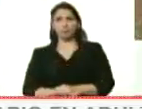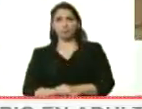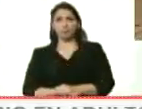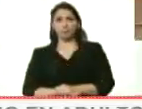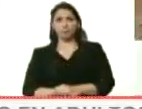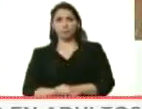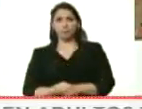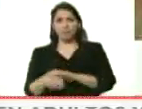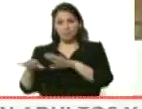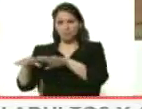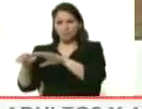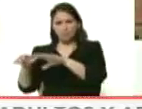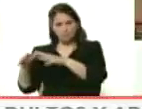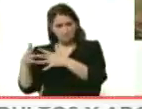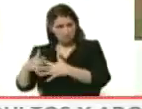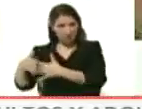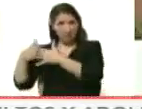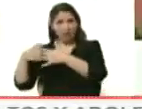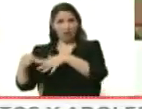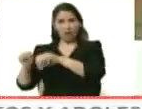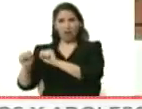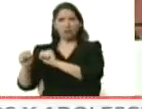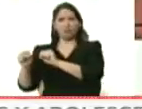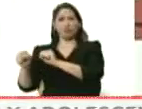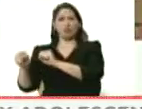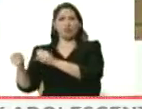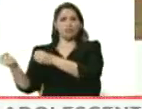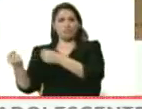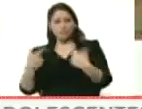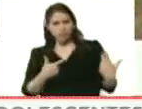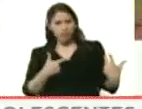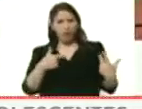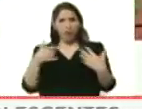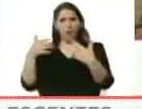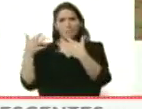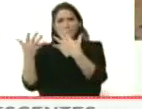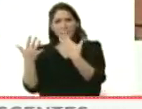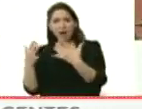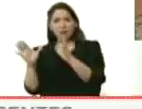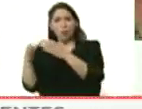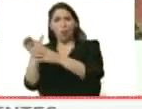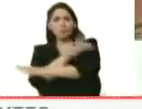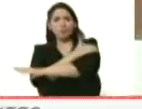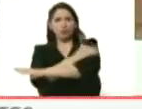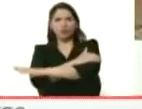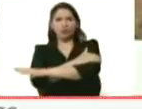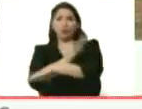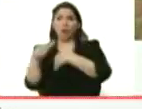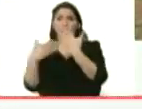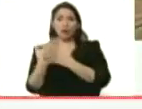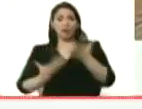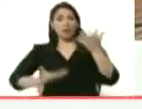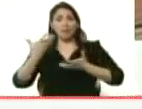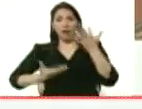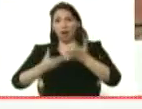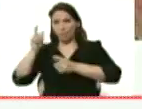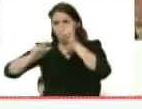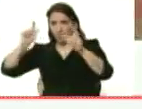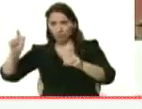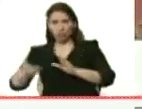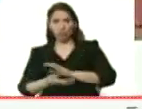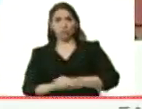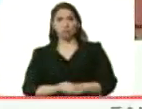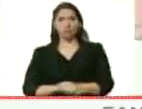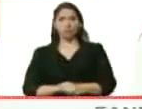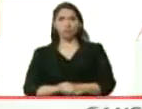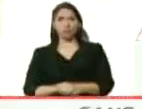para acá, en manos de unos lacayos, hasta quemaron personas. Con